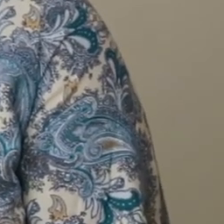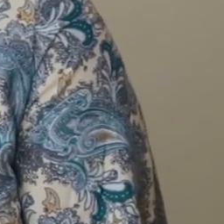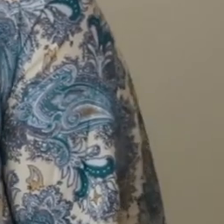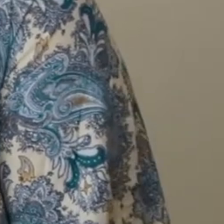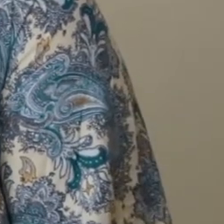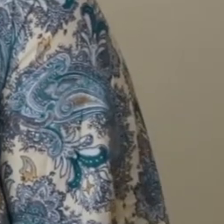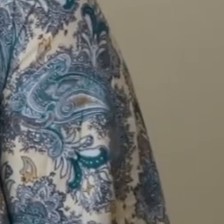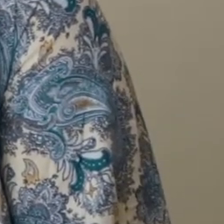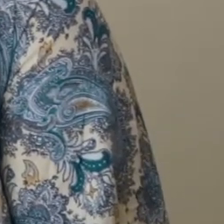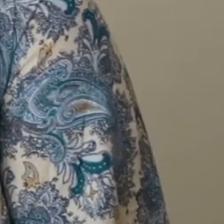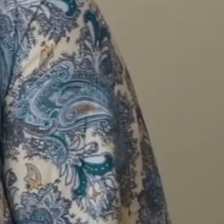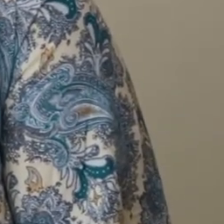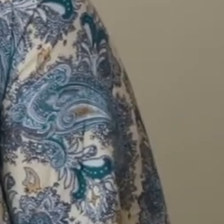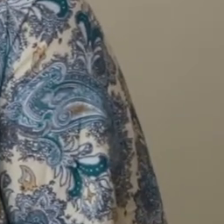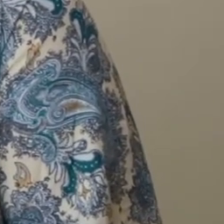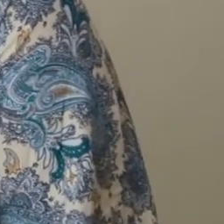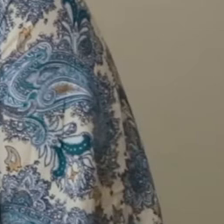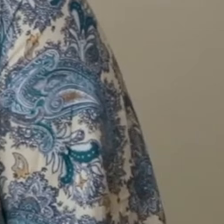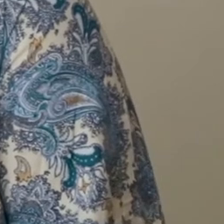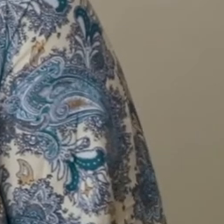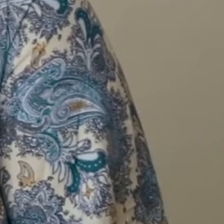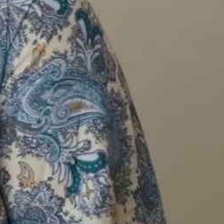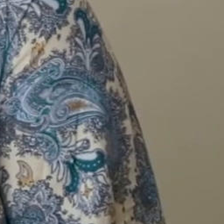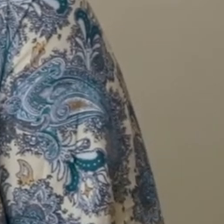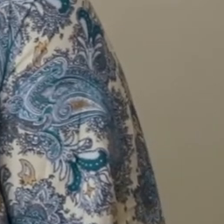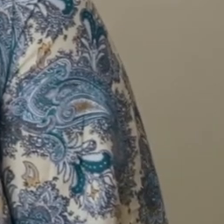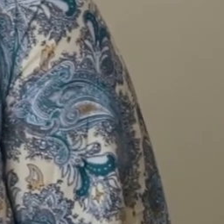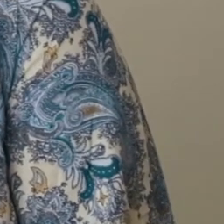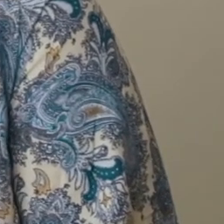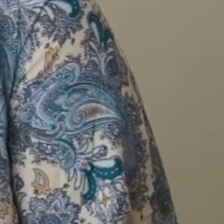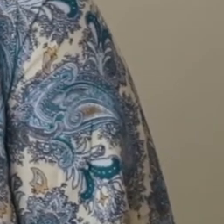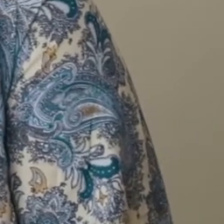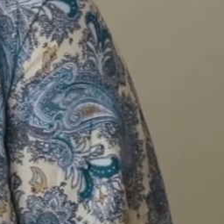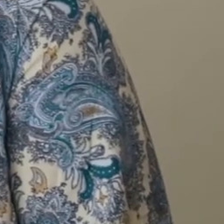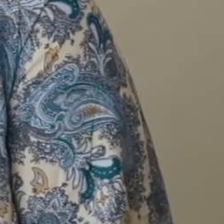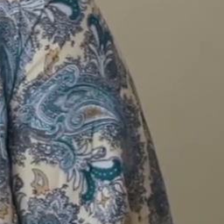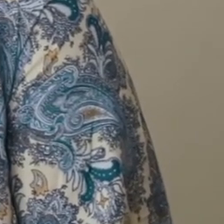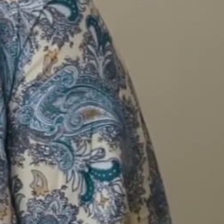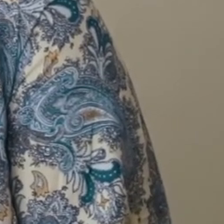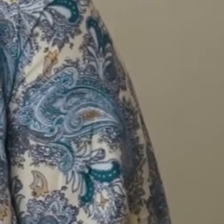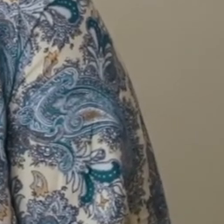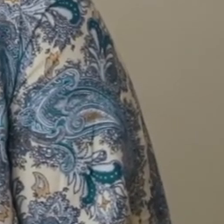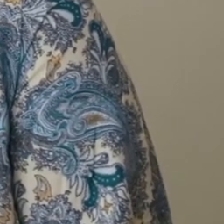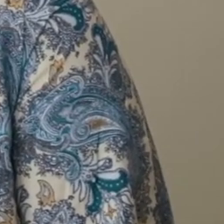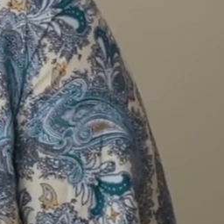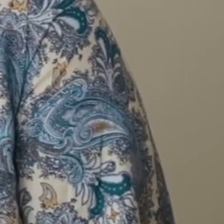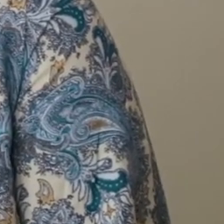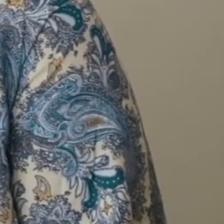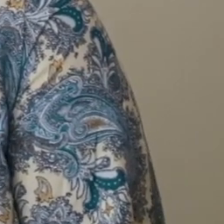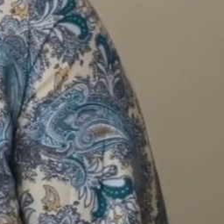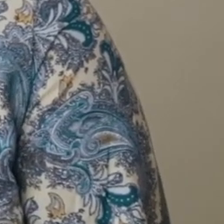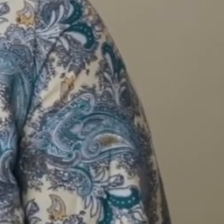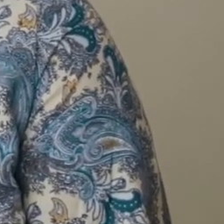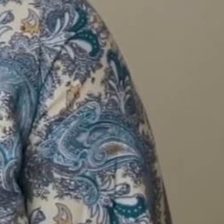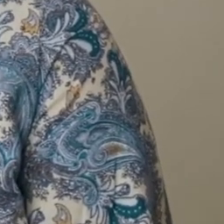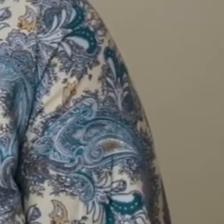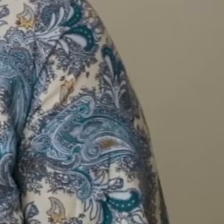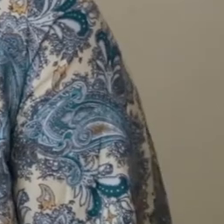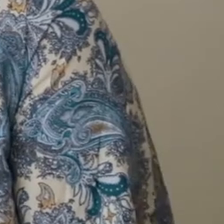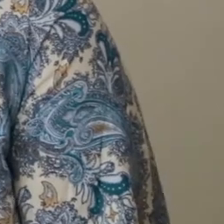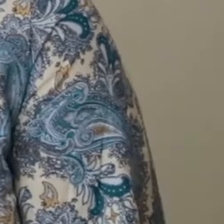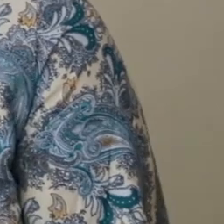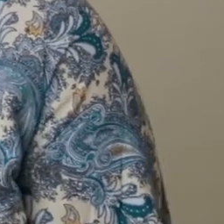vida nos puso aquí, y la verdad a mí me ha enseñado tantas cosas, me ha